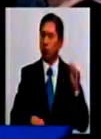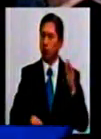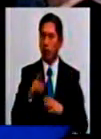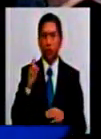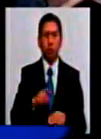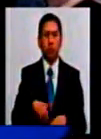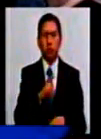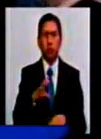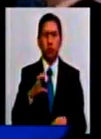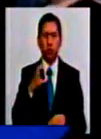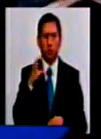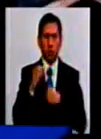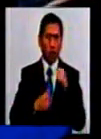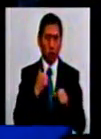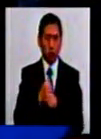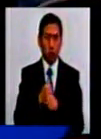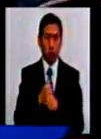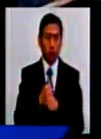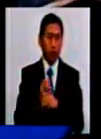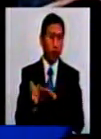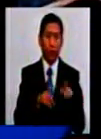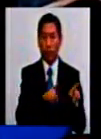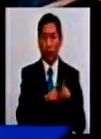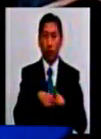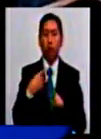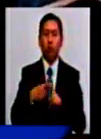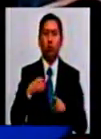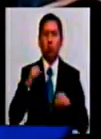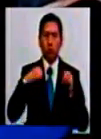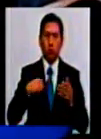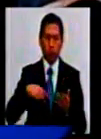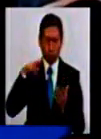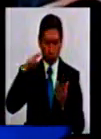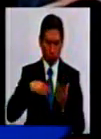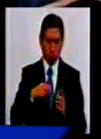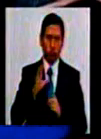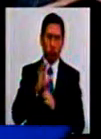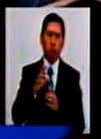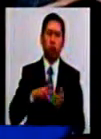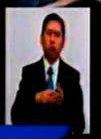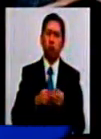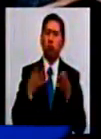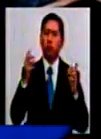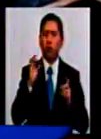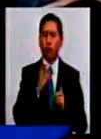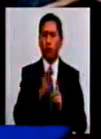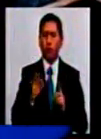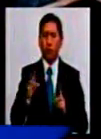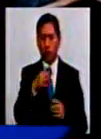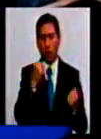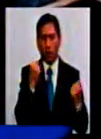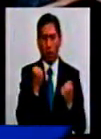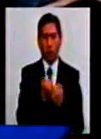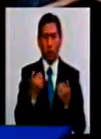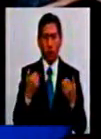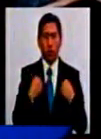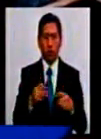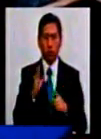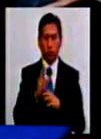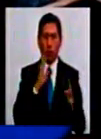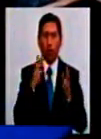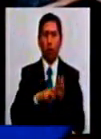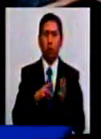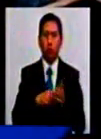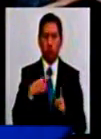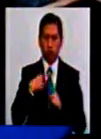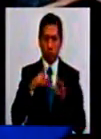siglo. También podía haber repetido una de las tantas frases de apoyo expresadas a